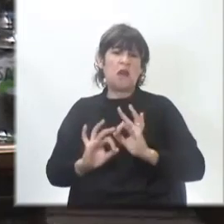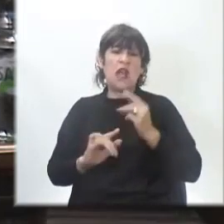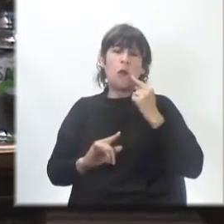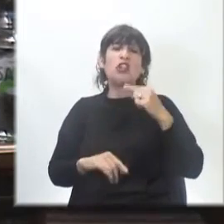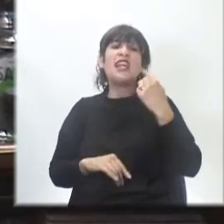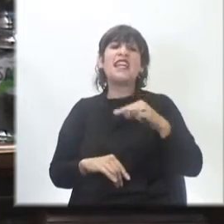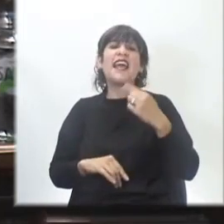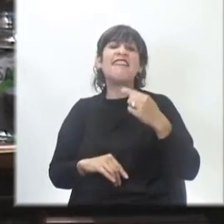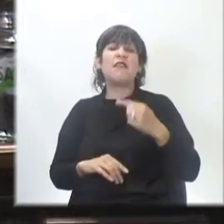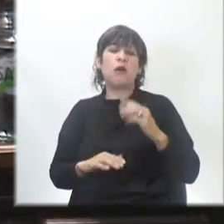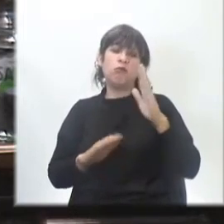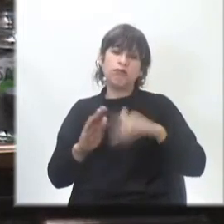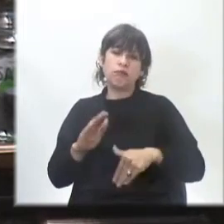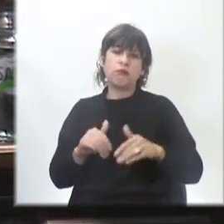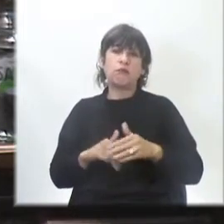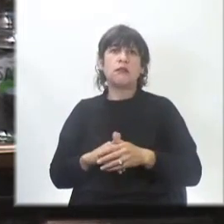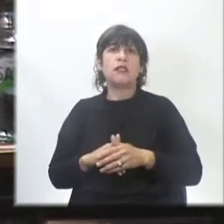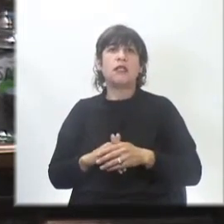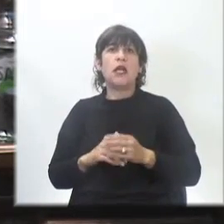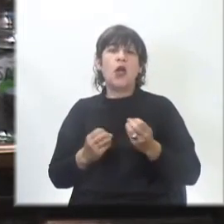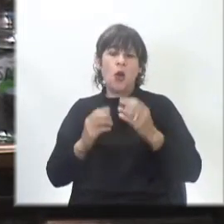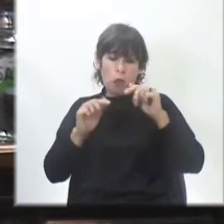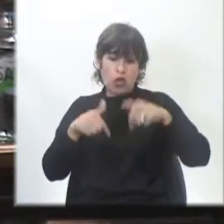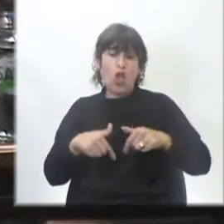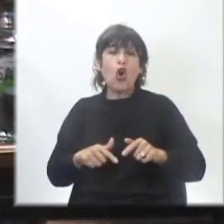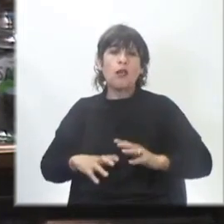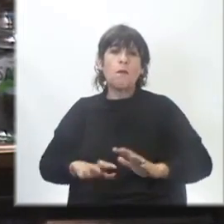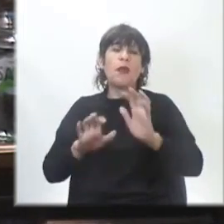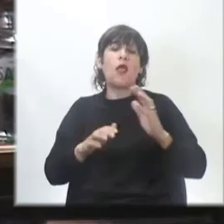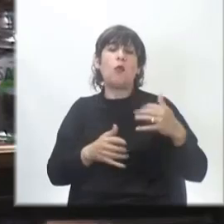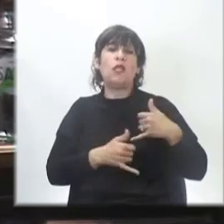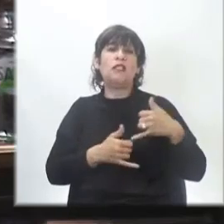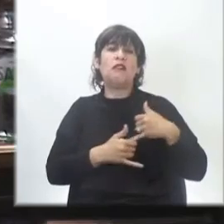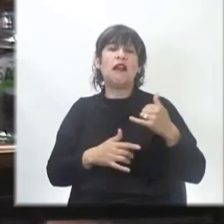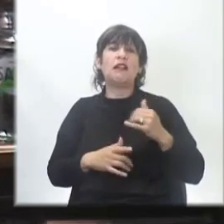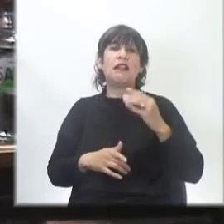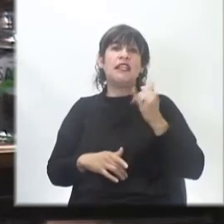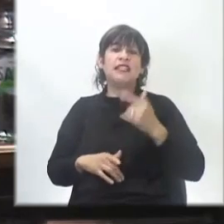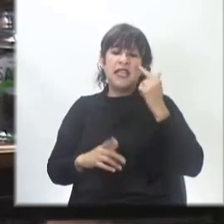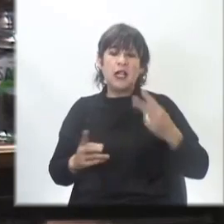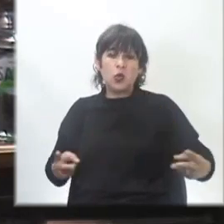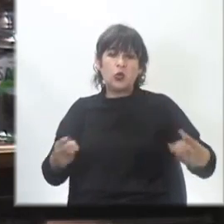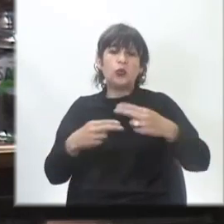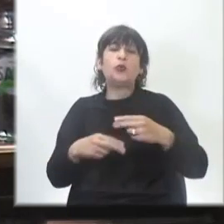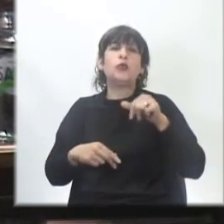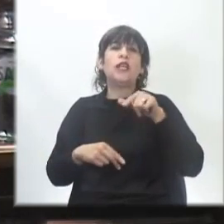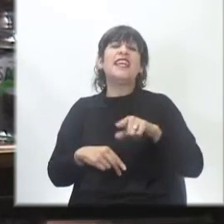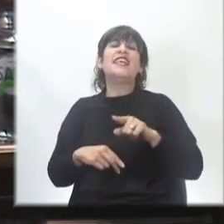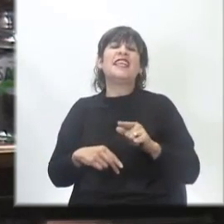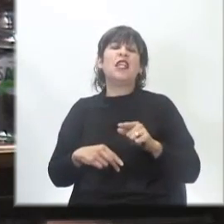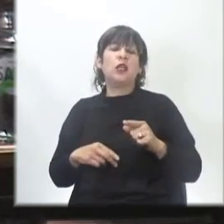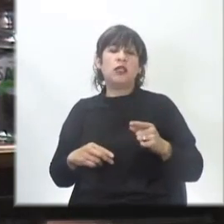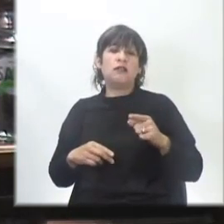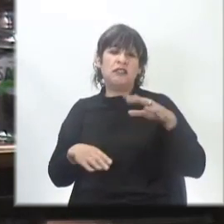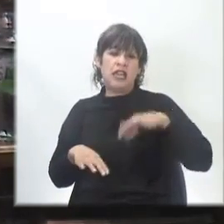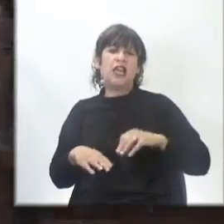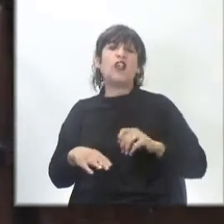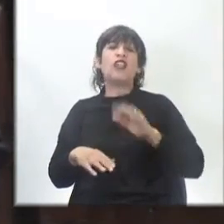negativa. Porque hoy el personal militar tiene un recorte de salario de 5 puntos.